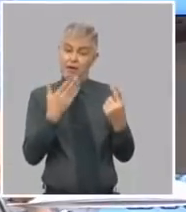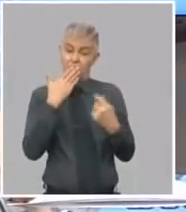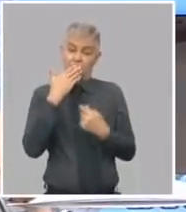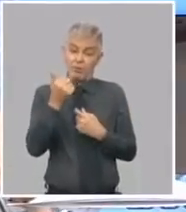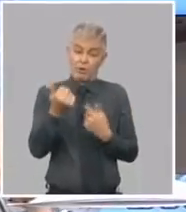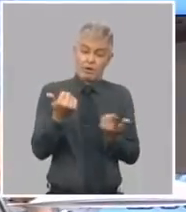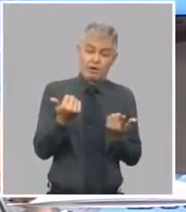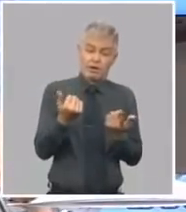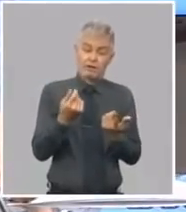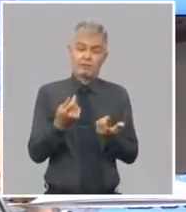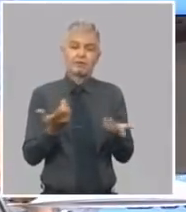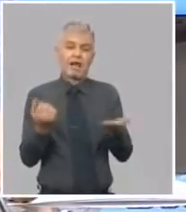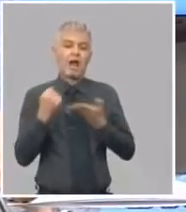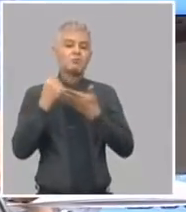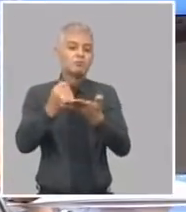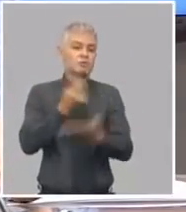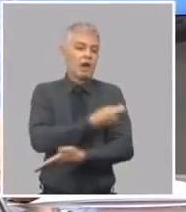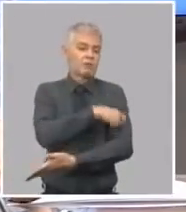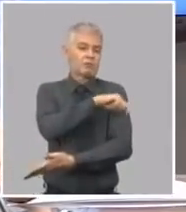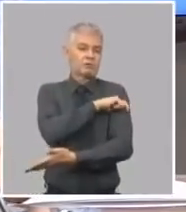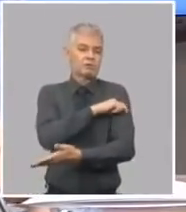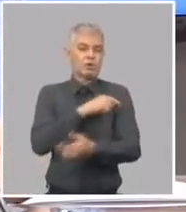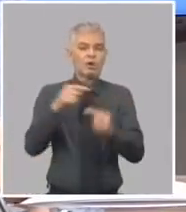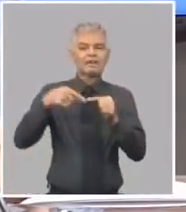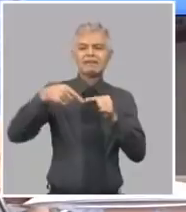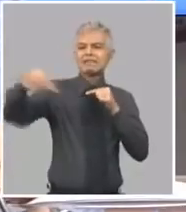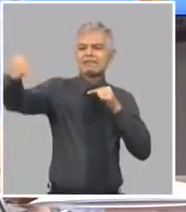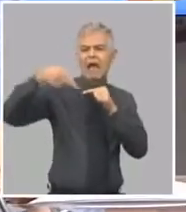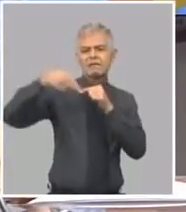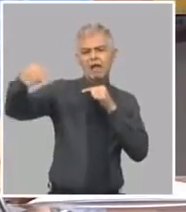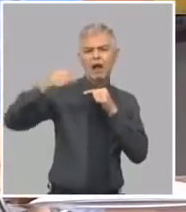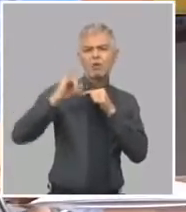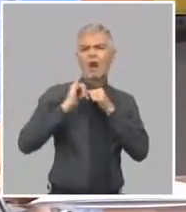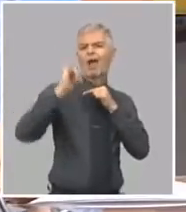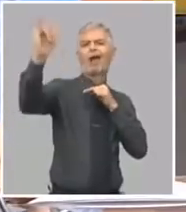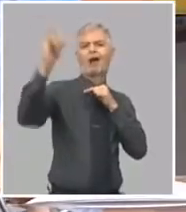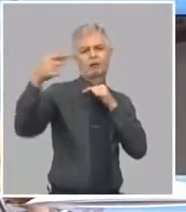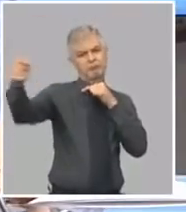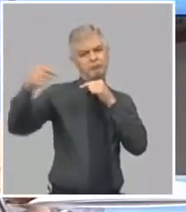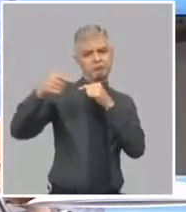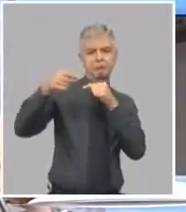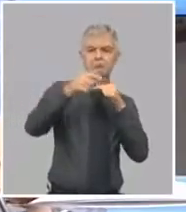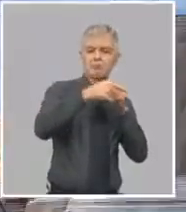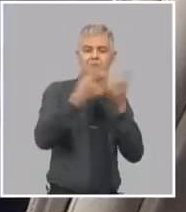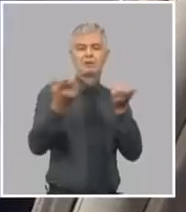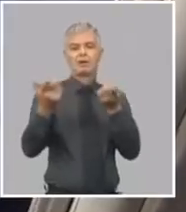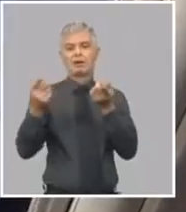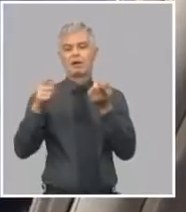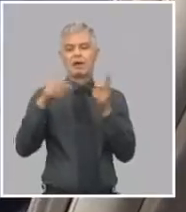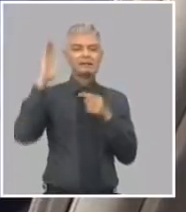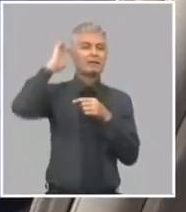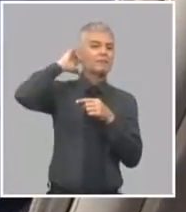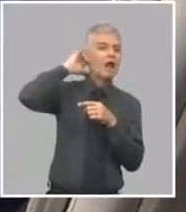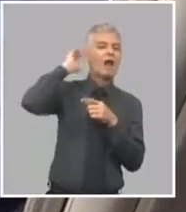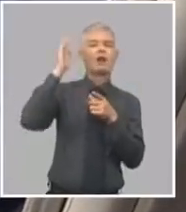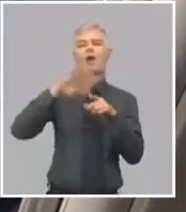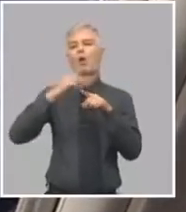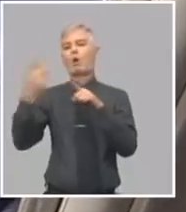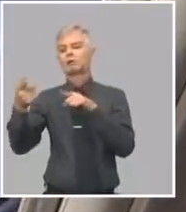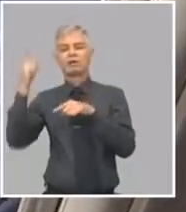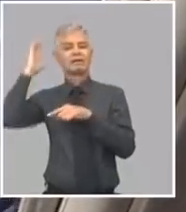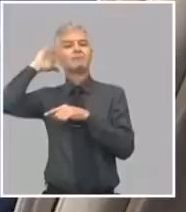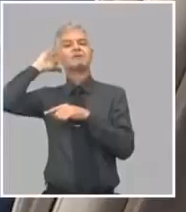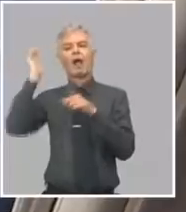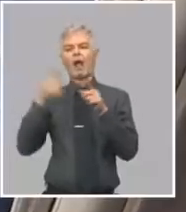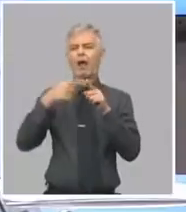útil para la población, sobre todo en distancias cortas que tienen una gran movilidad en la ciudad. Claro, de terminal a terminal ahí se resuelve En un buen todo el problema.